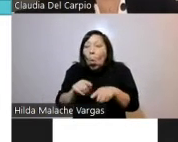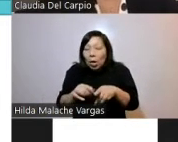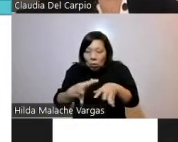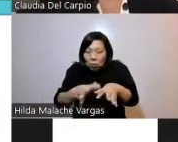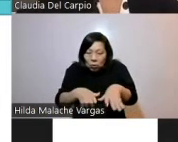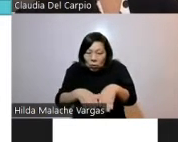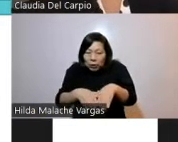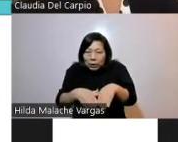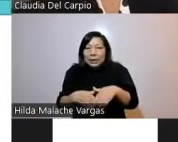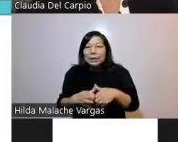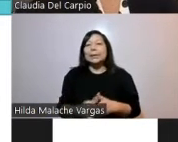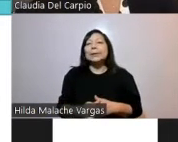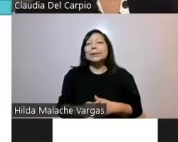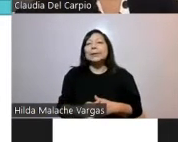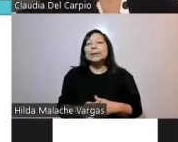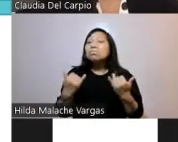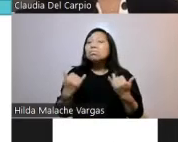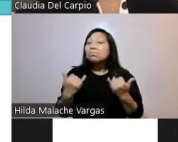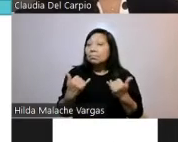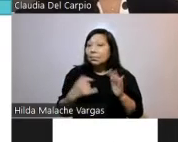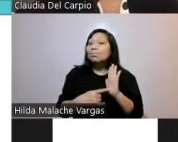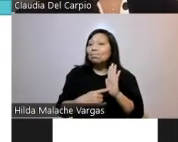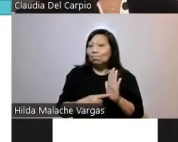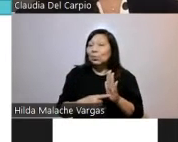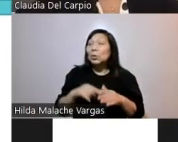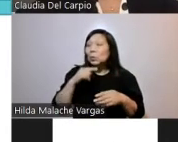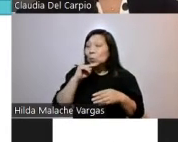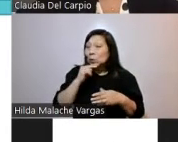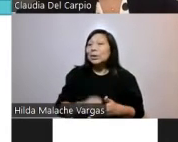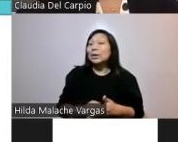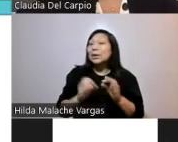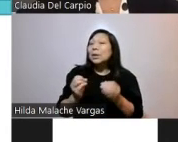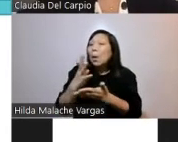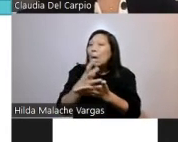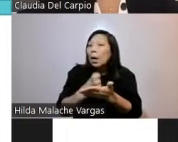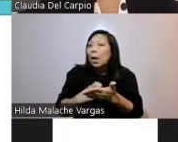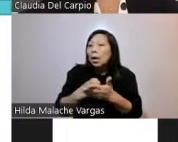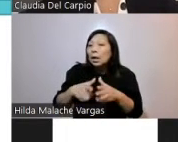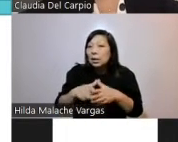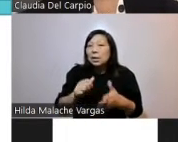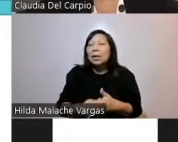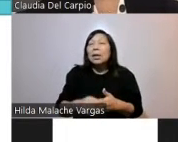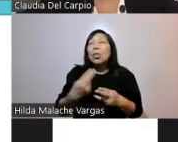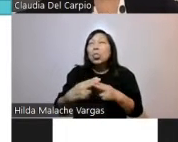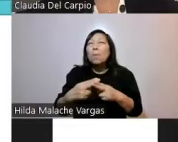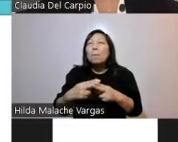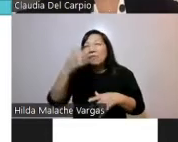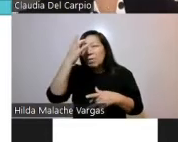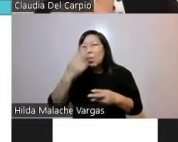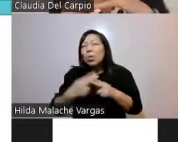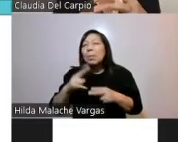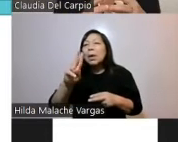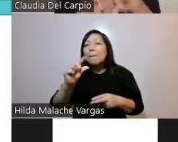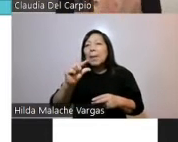del pH. Y está demostrado que la higiene íntima adecuada reduce el riesgo de vaginosis bacteriana recurrente, que